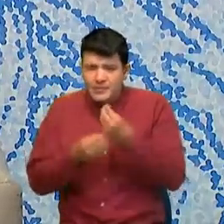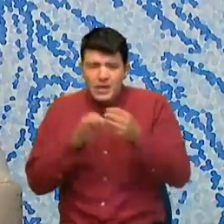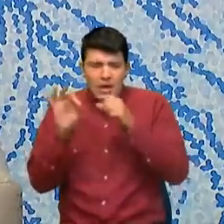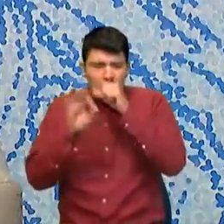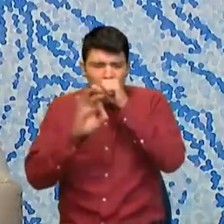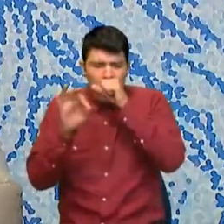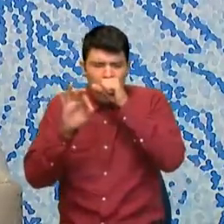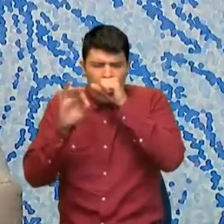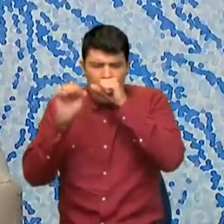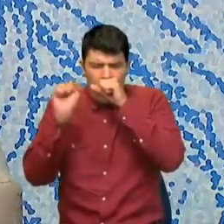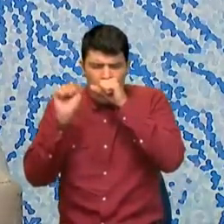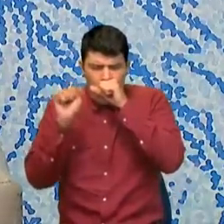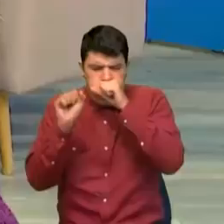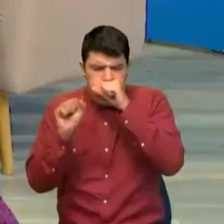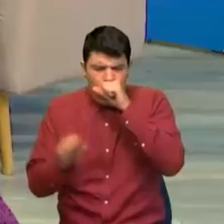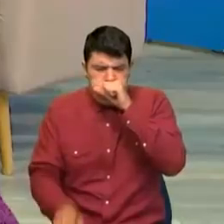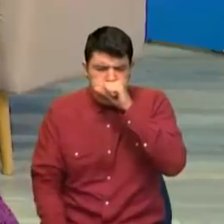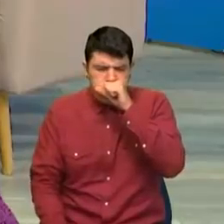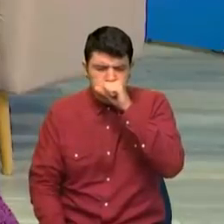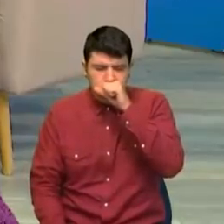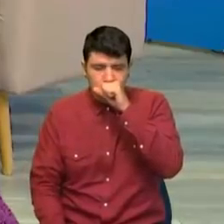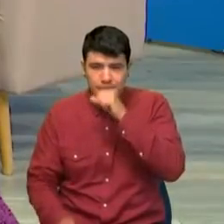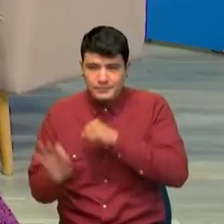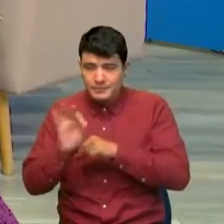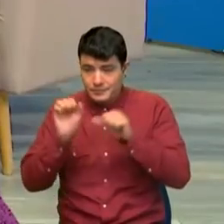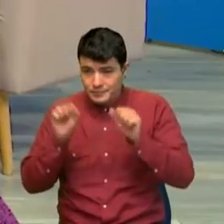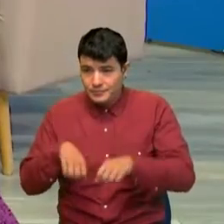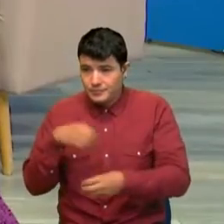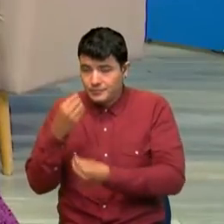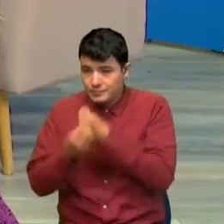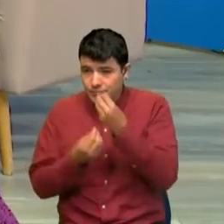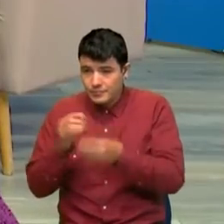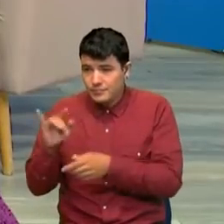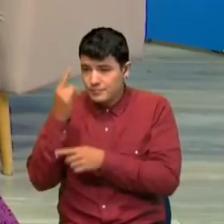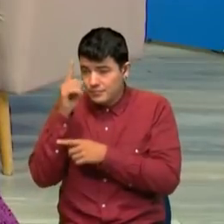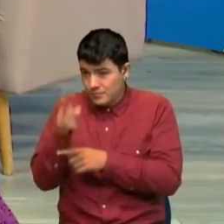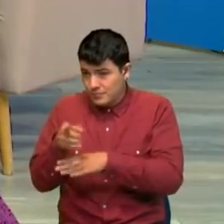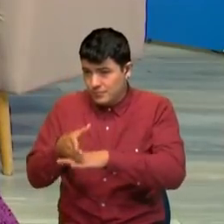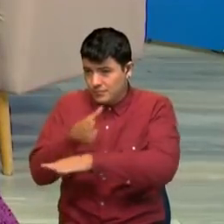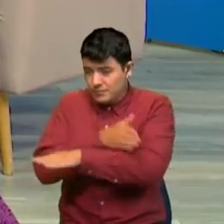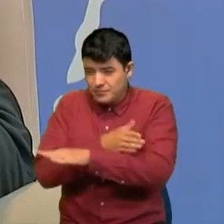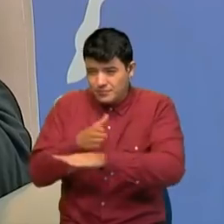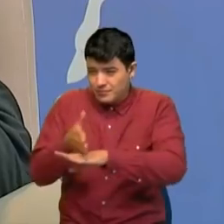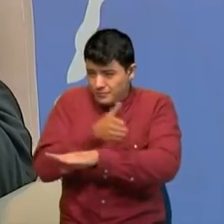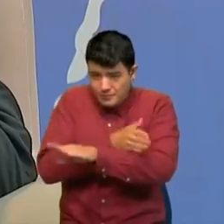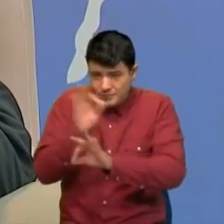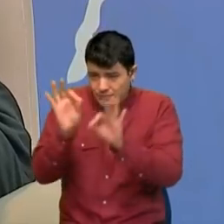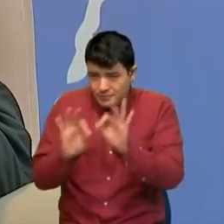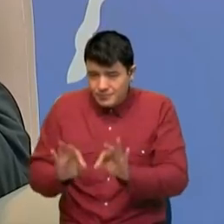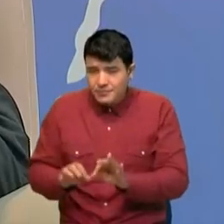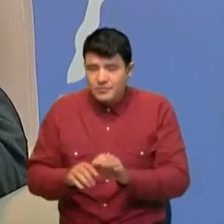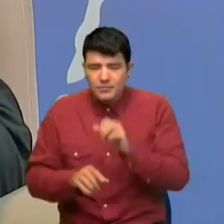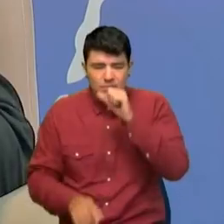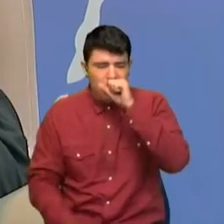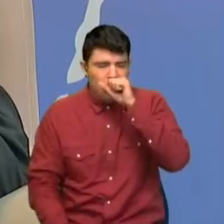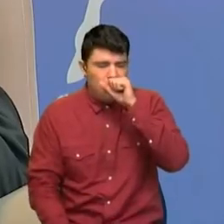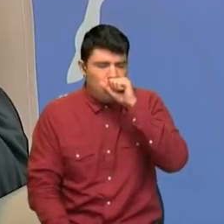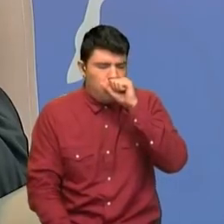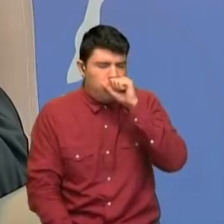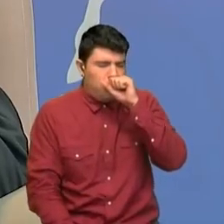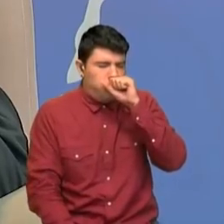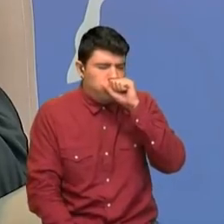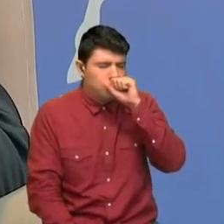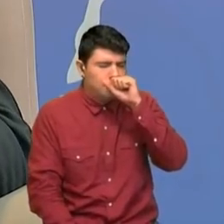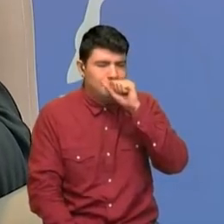desde ahora, prever, tener las cosas como arregladas? Okay, lo primero que debe hacer ella es